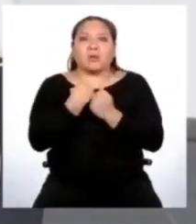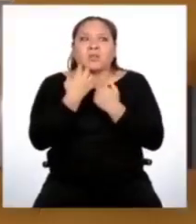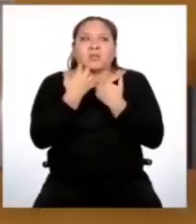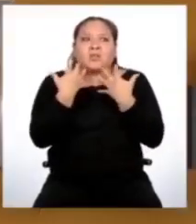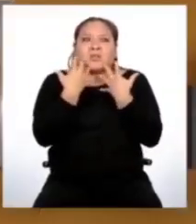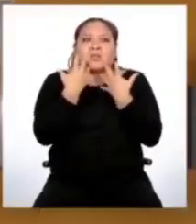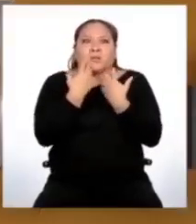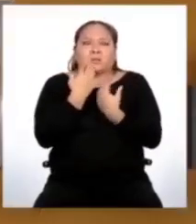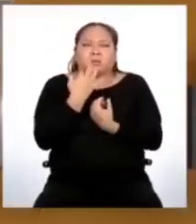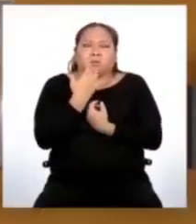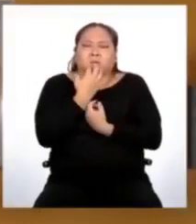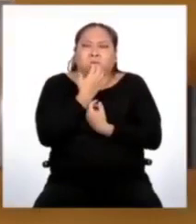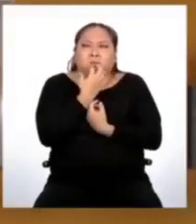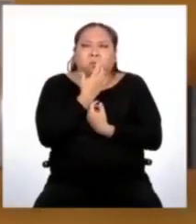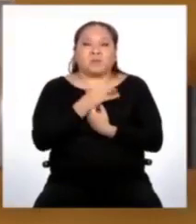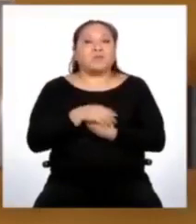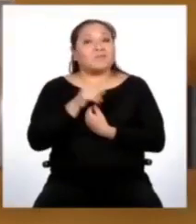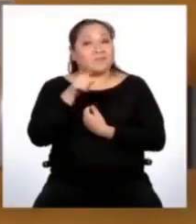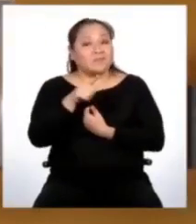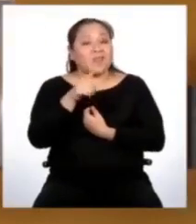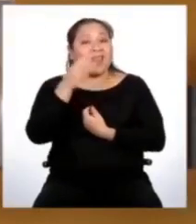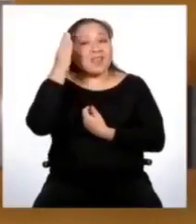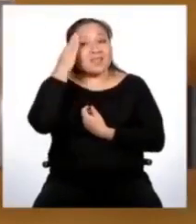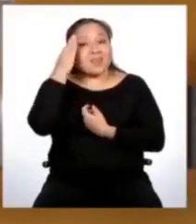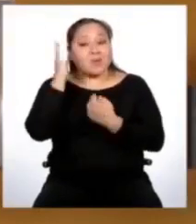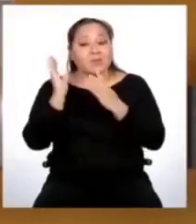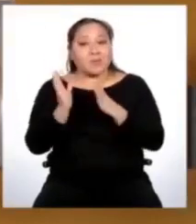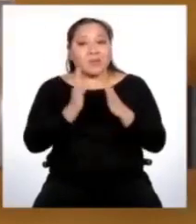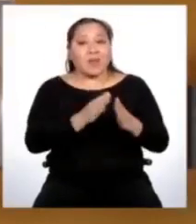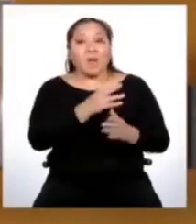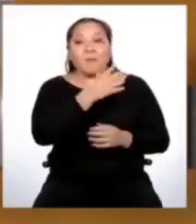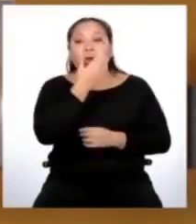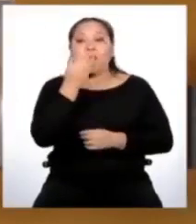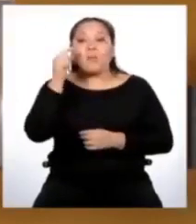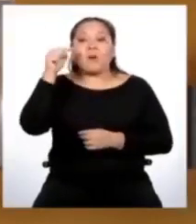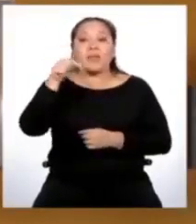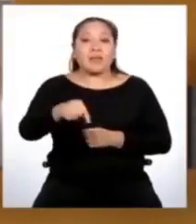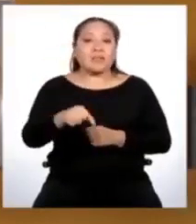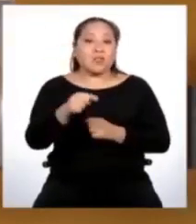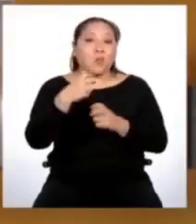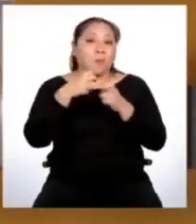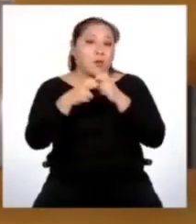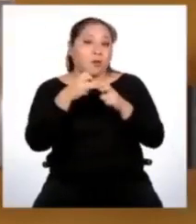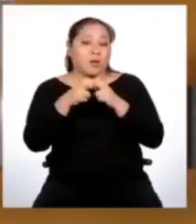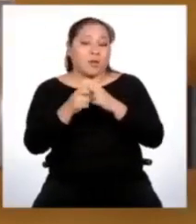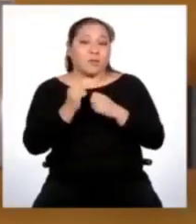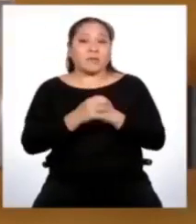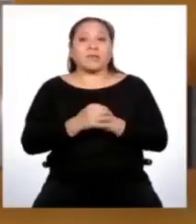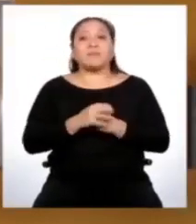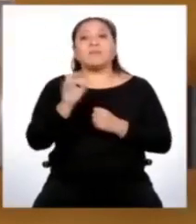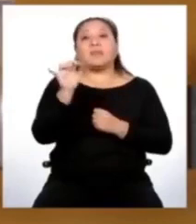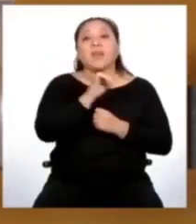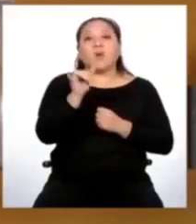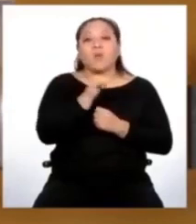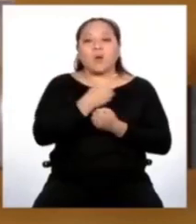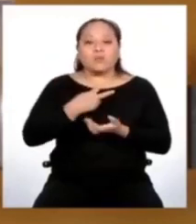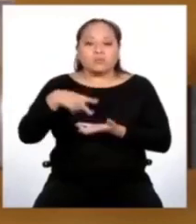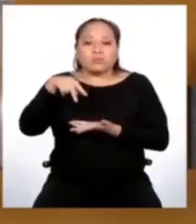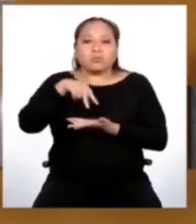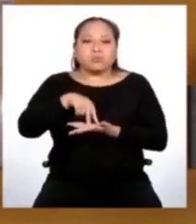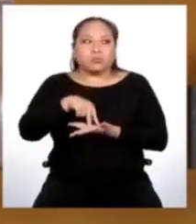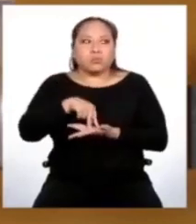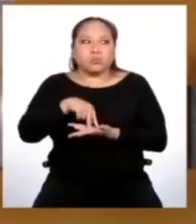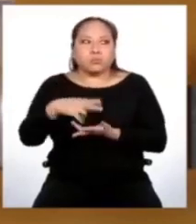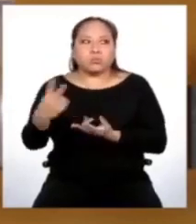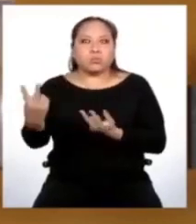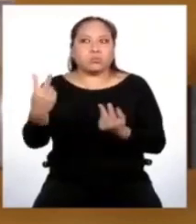nervioso. Mira que notando esto podemos prepararnos mejor para este tipo de situaciones. Pasa algo similar ante un público numeroso.